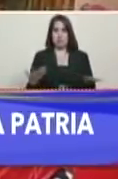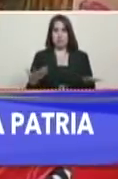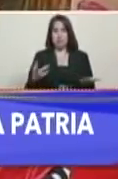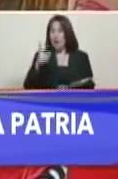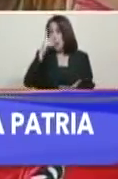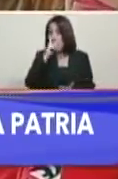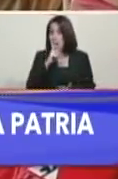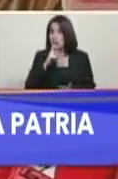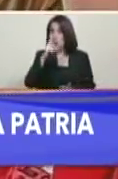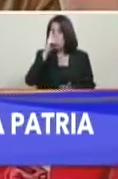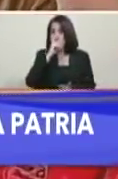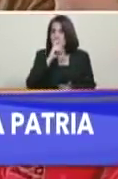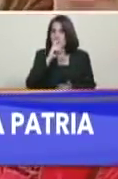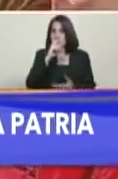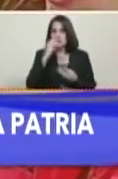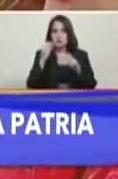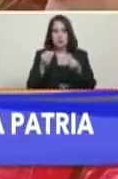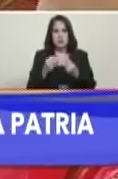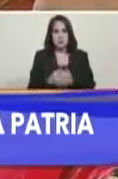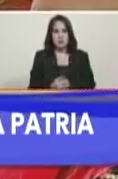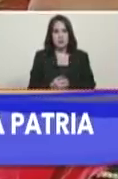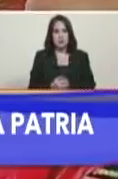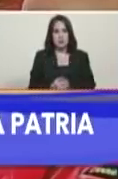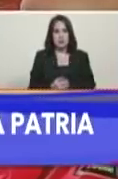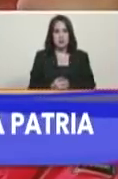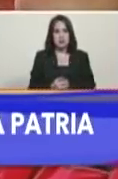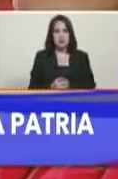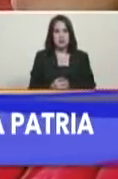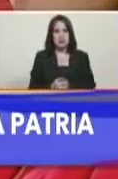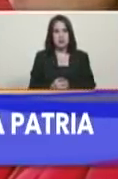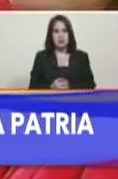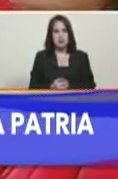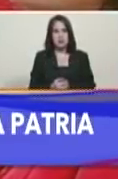El método ese que llamaban ACUDE.